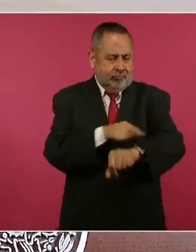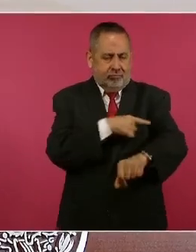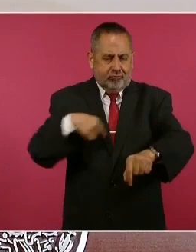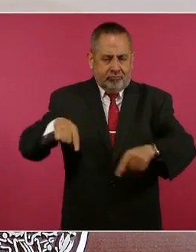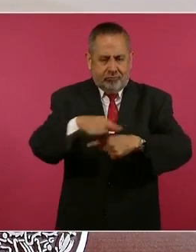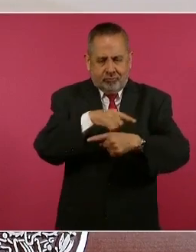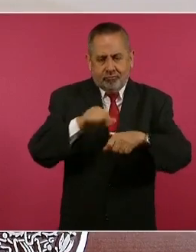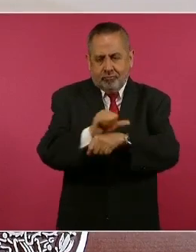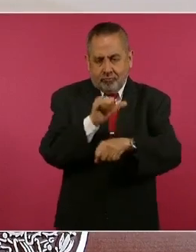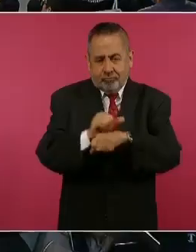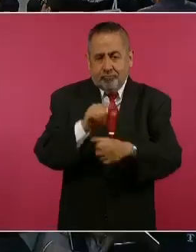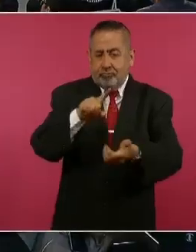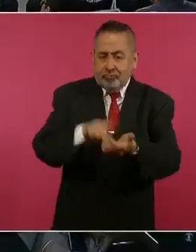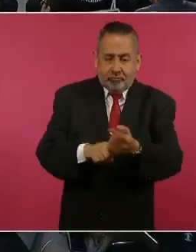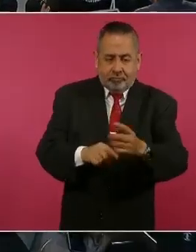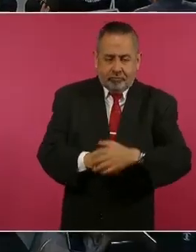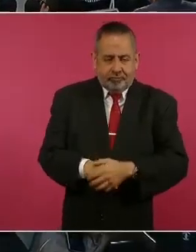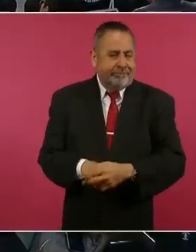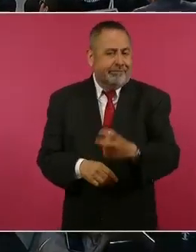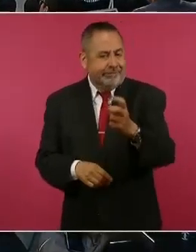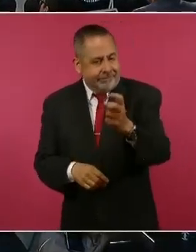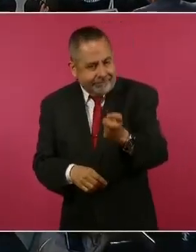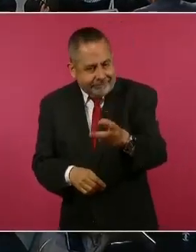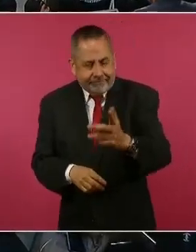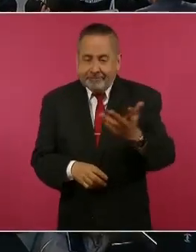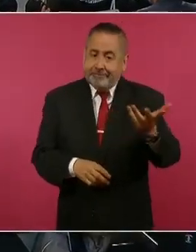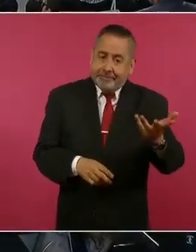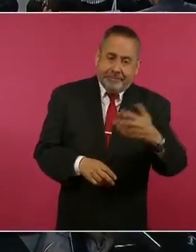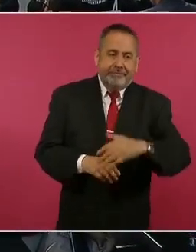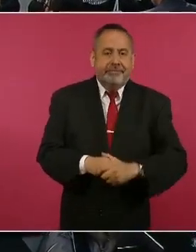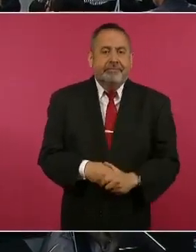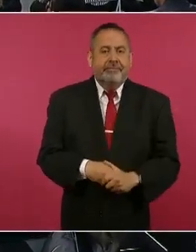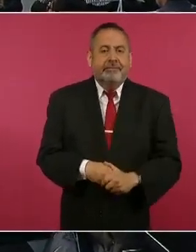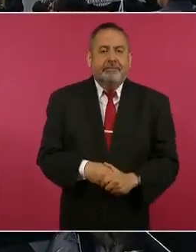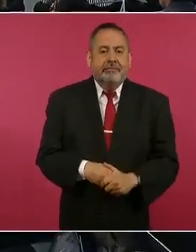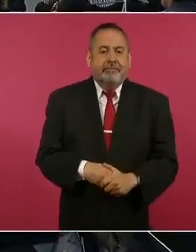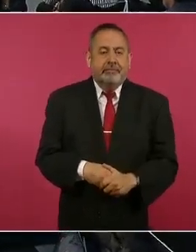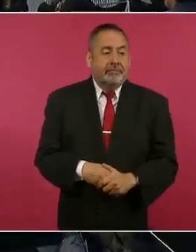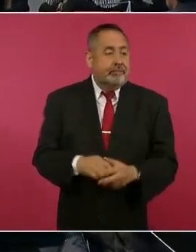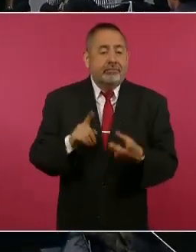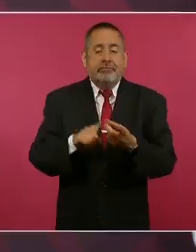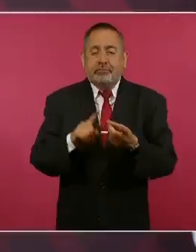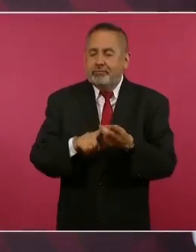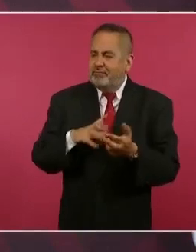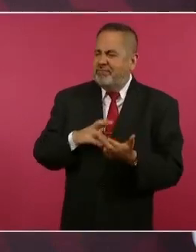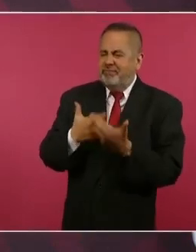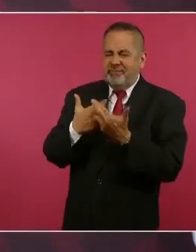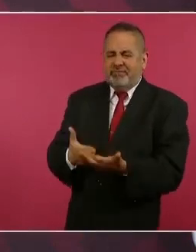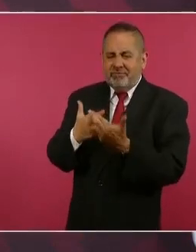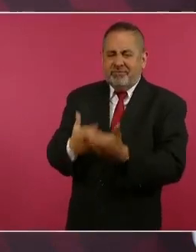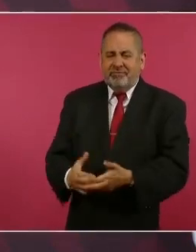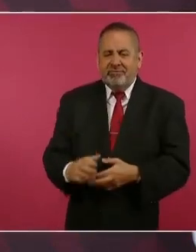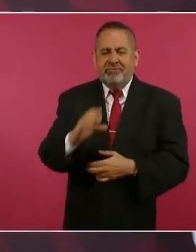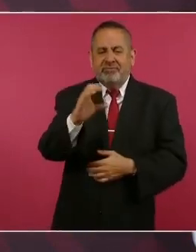precio está subiendo mucho, ¿no? Está en $10. Sí. Entonces, ¿en dónde hay cobre? En